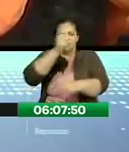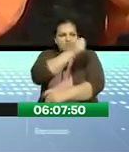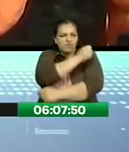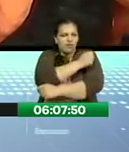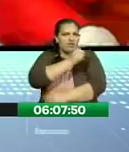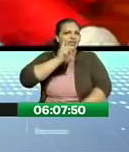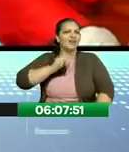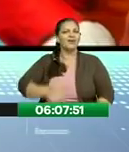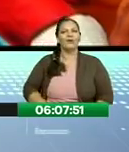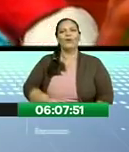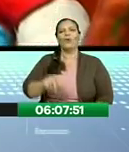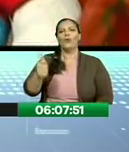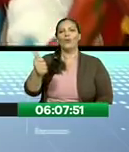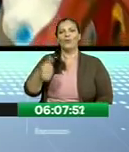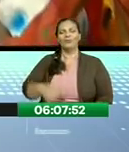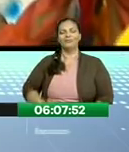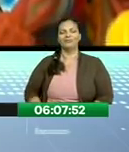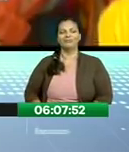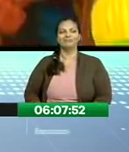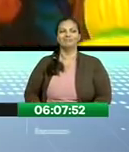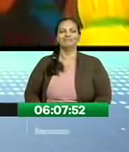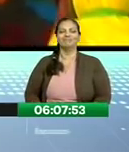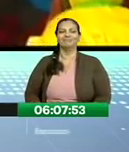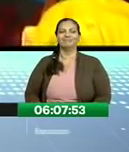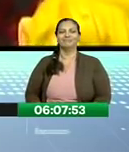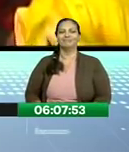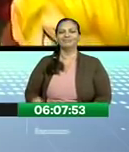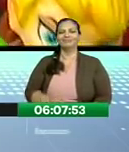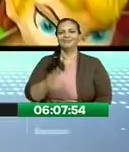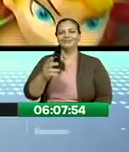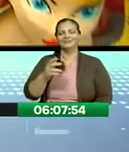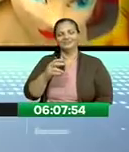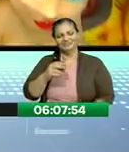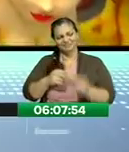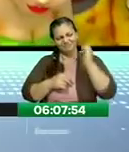Rosa. ¿Qué pasa, pues?